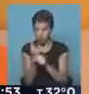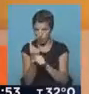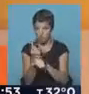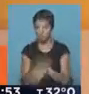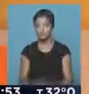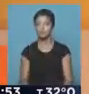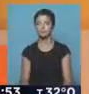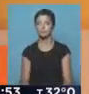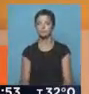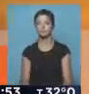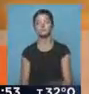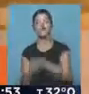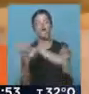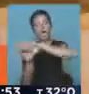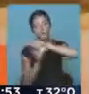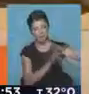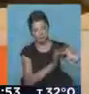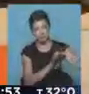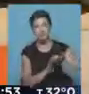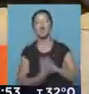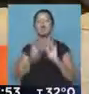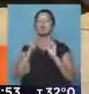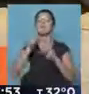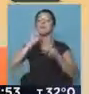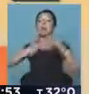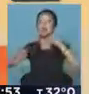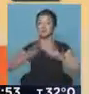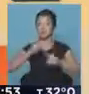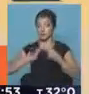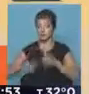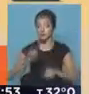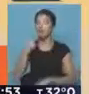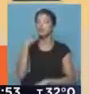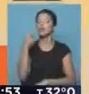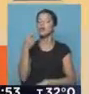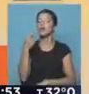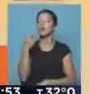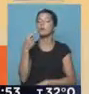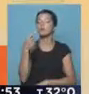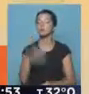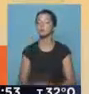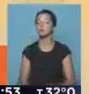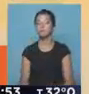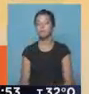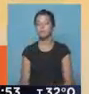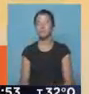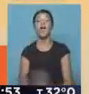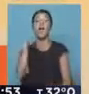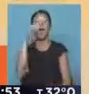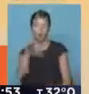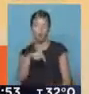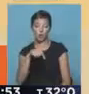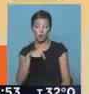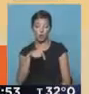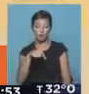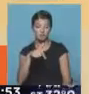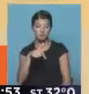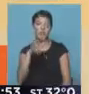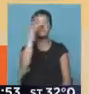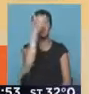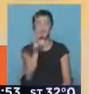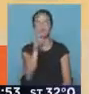la canciller puso mucho hincapié él serra también en esta cuestión de que bueno ahora que es trampa está en una